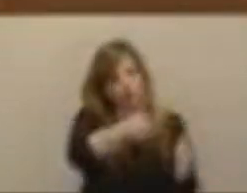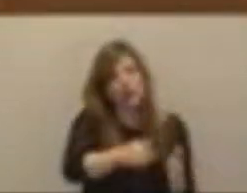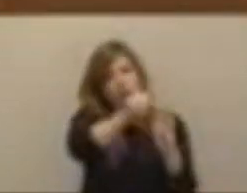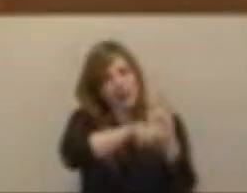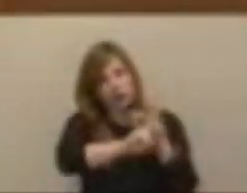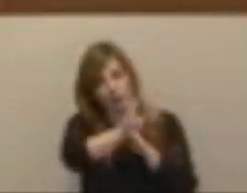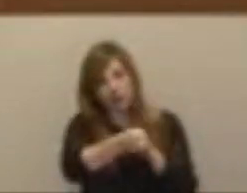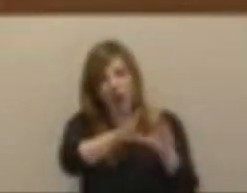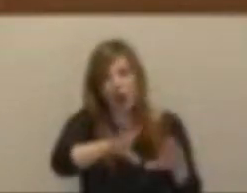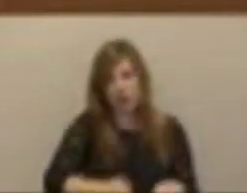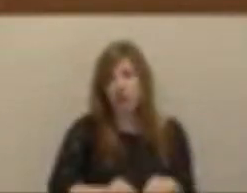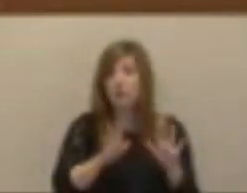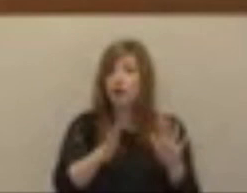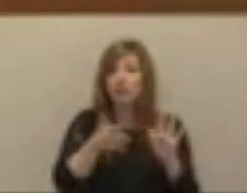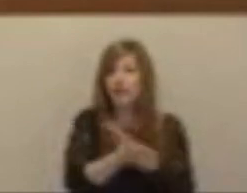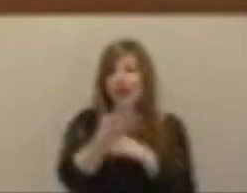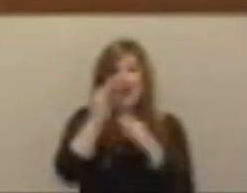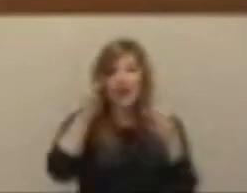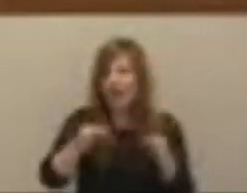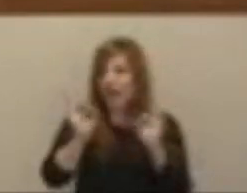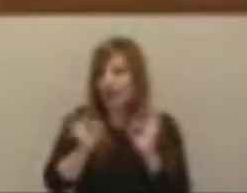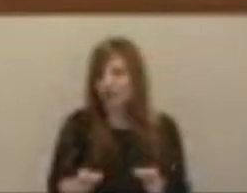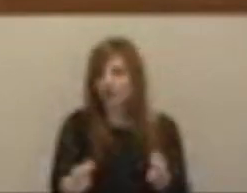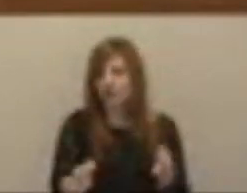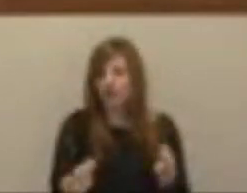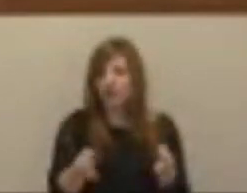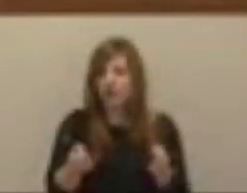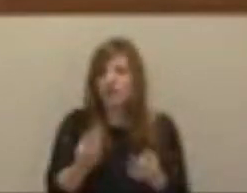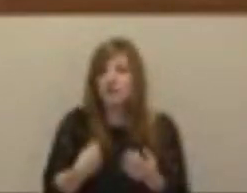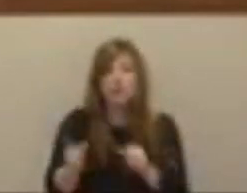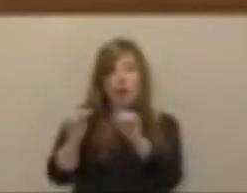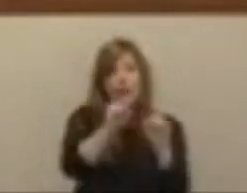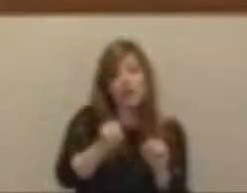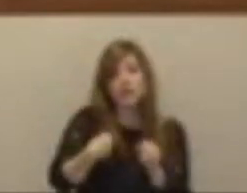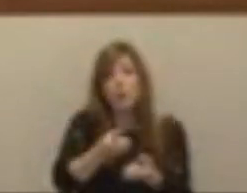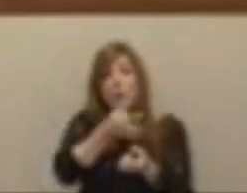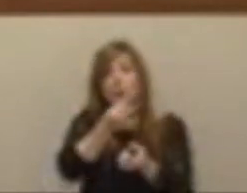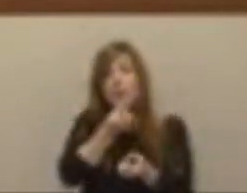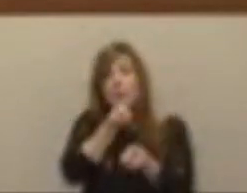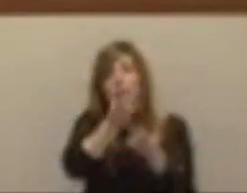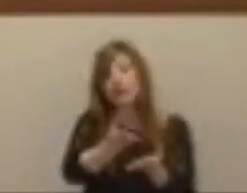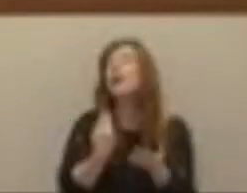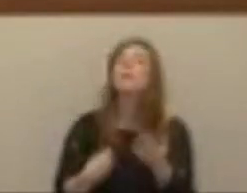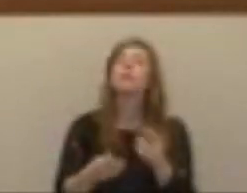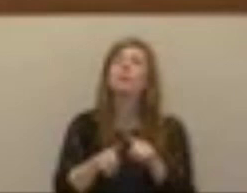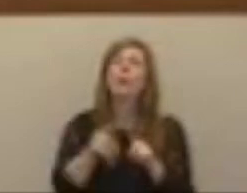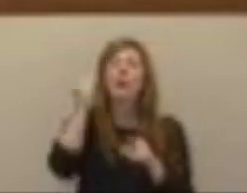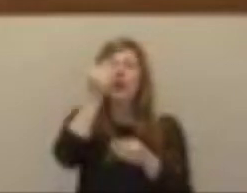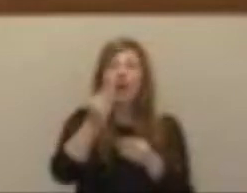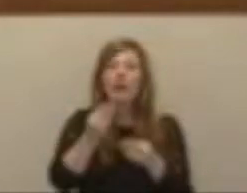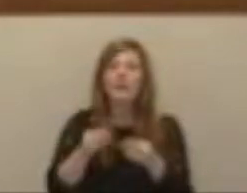pero eso es la realidad de la calle. No se está defendiendo, cuando se plantean las reivindicaciones de los empleados públicos, no se están